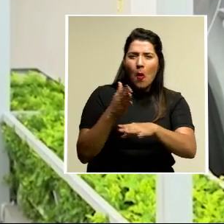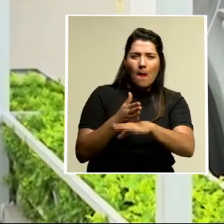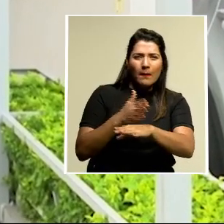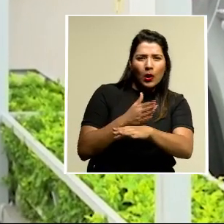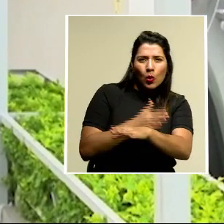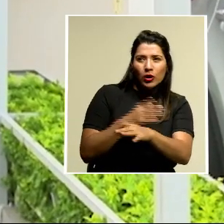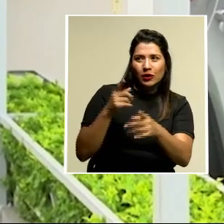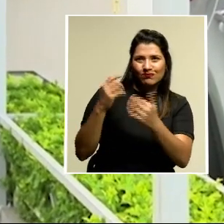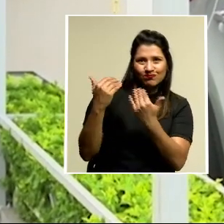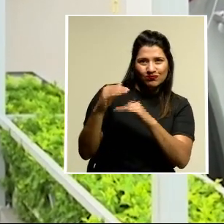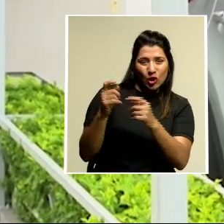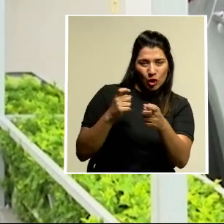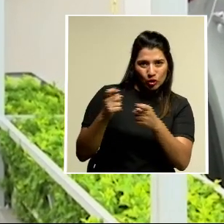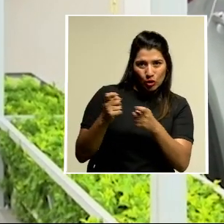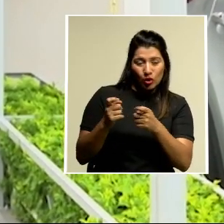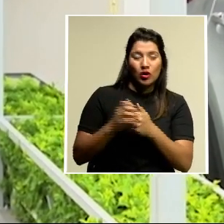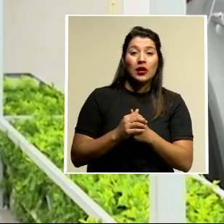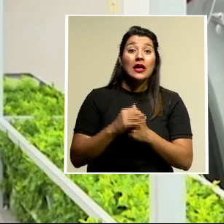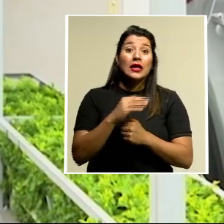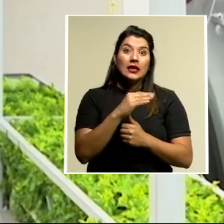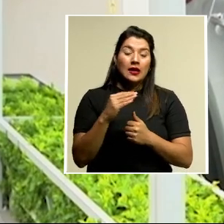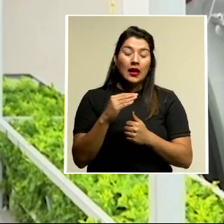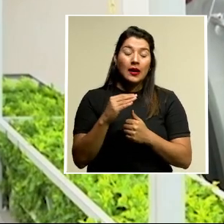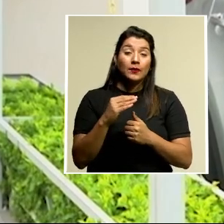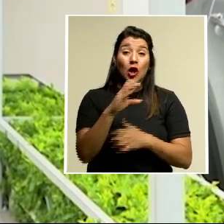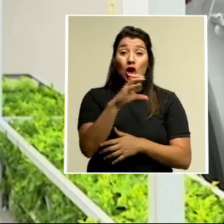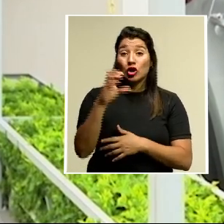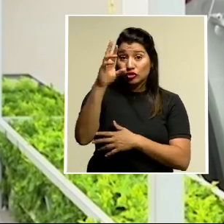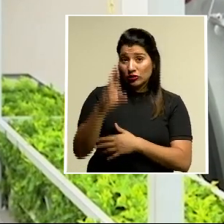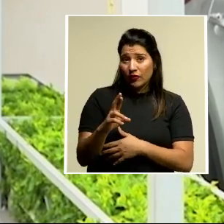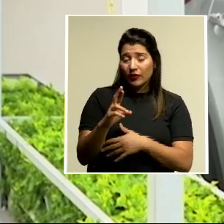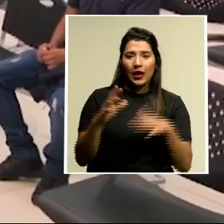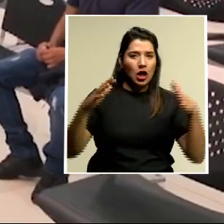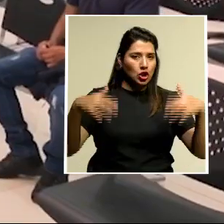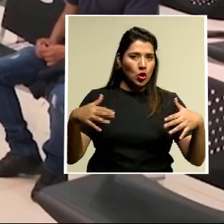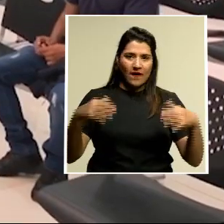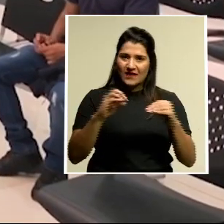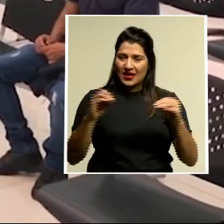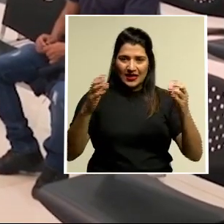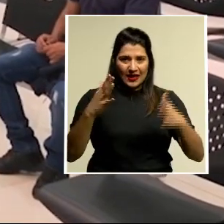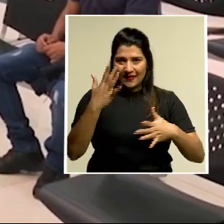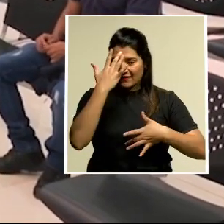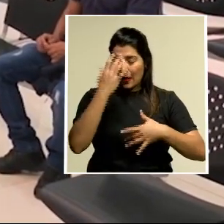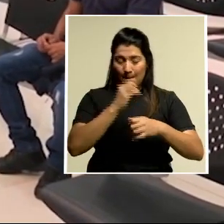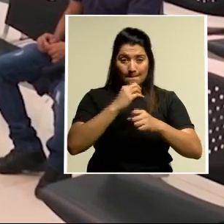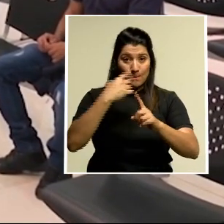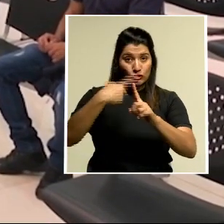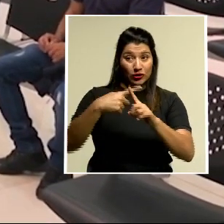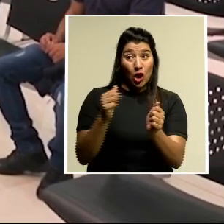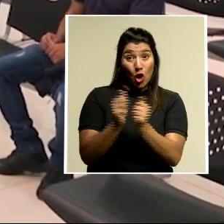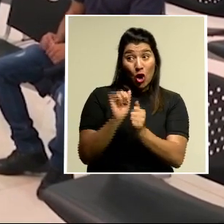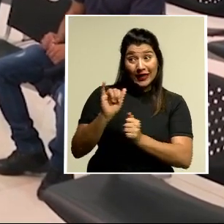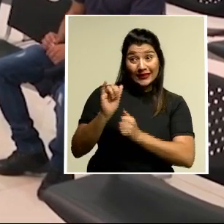sobrepasarían aún más la capacidad máxima hospitalaria, que se mantiene muy por encima de lo ideal en estos momentos. Además, se informó que a